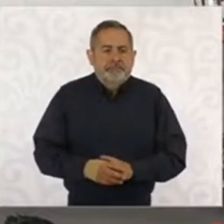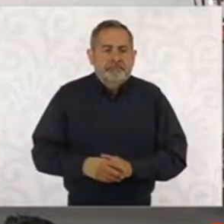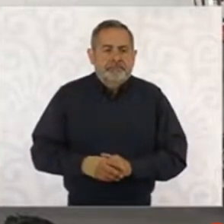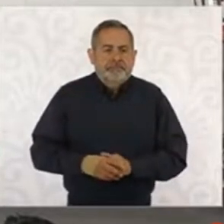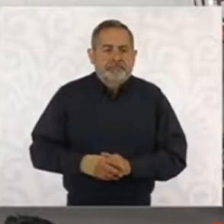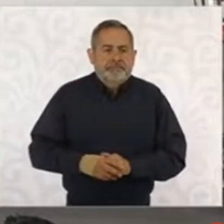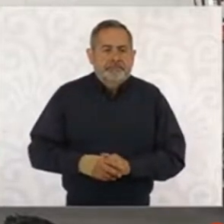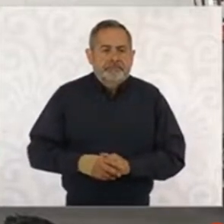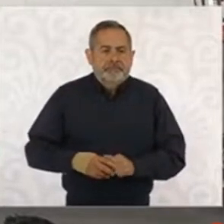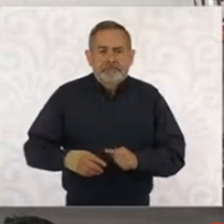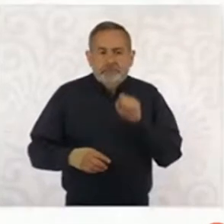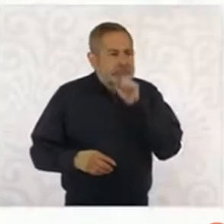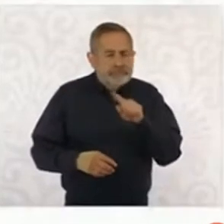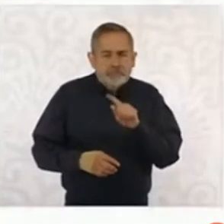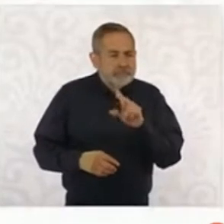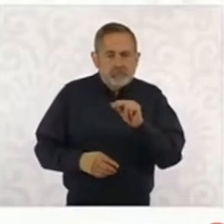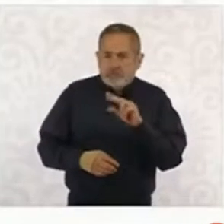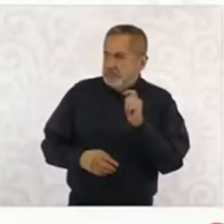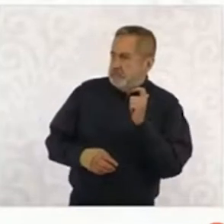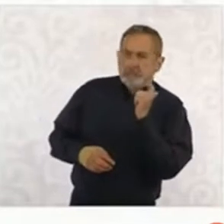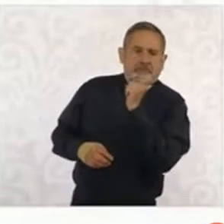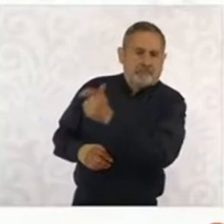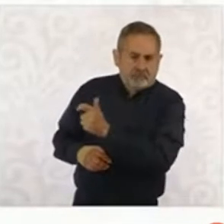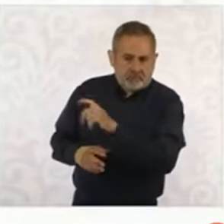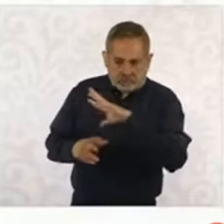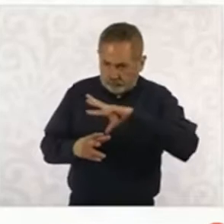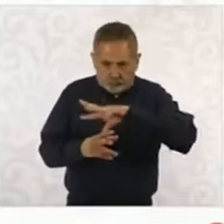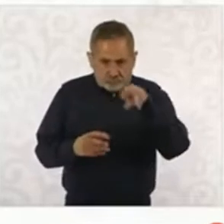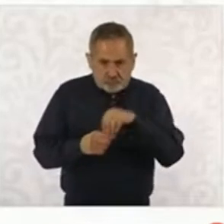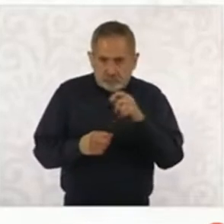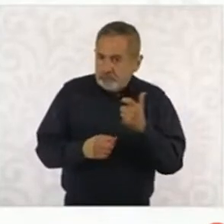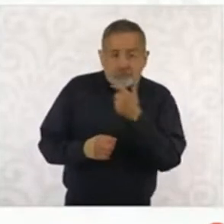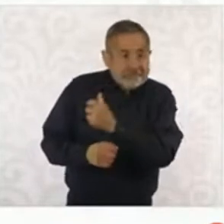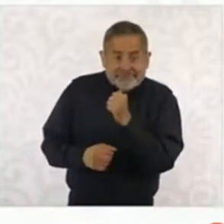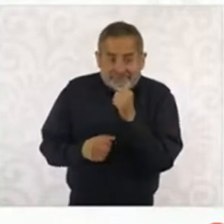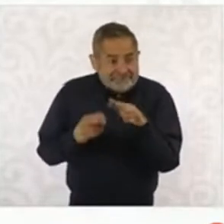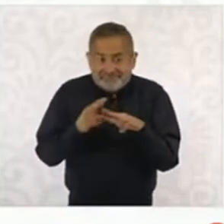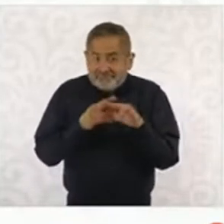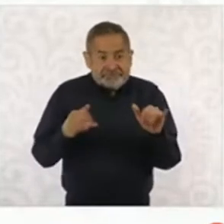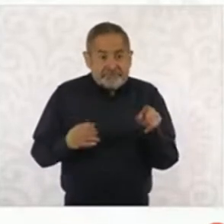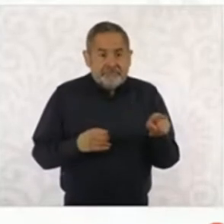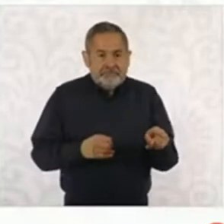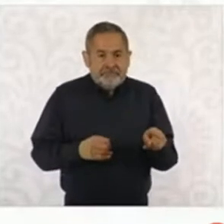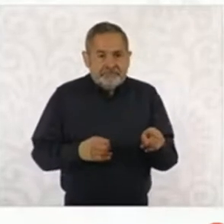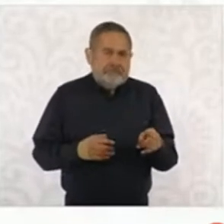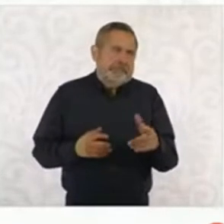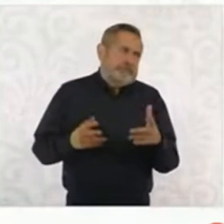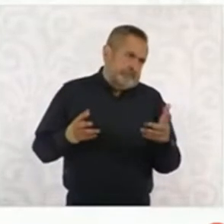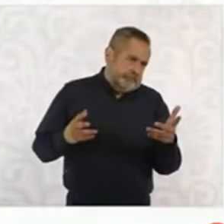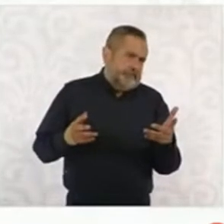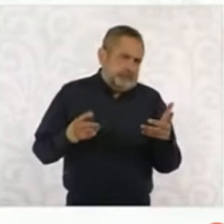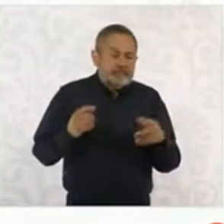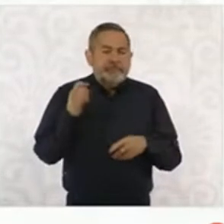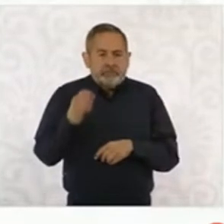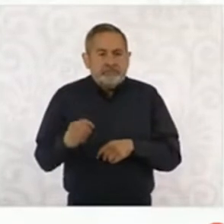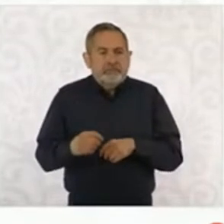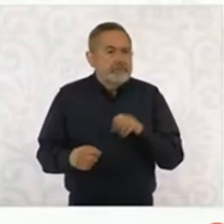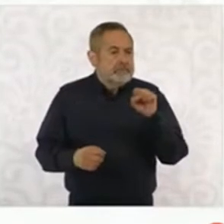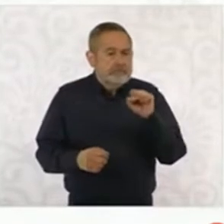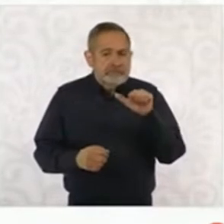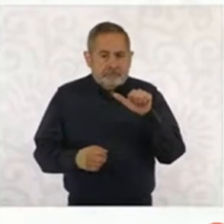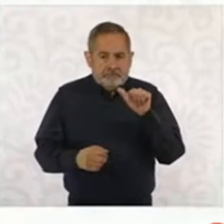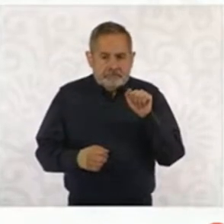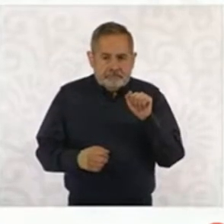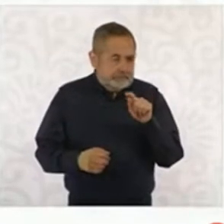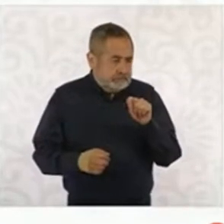como tampoco pagó el total, que es lo que les comentaba ahorita, pues entonces el SAT tiene la